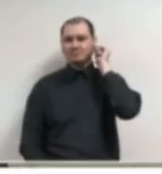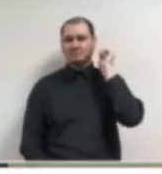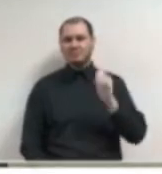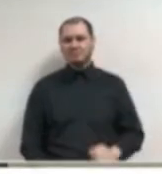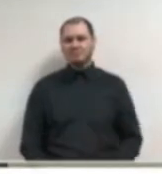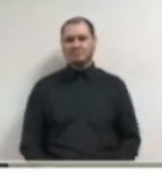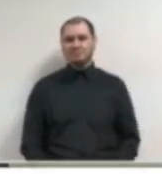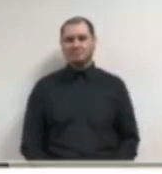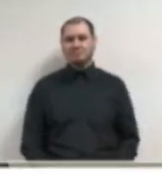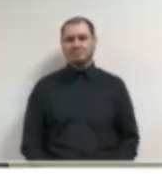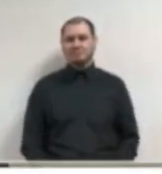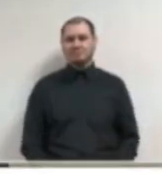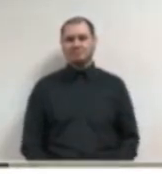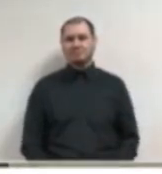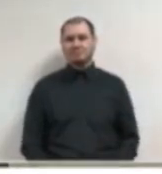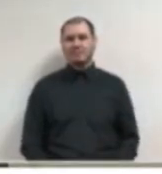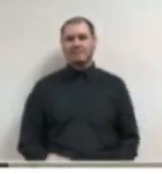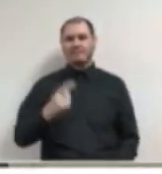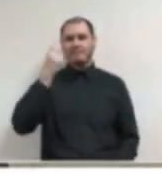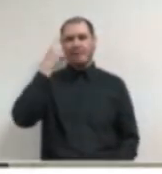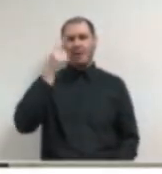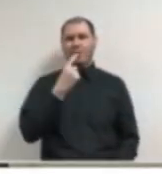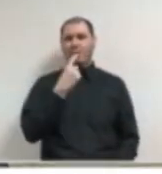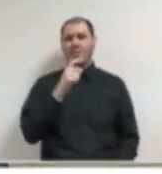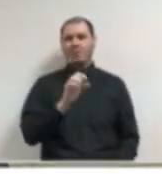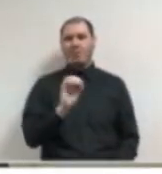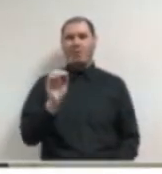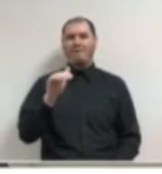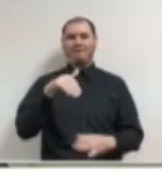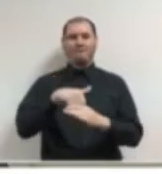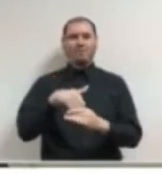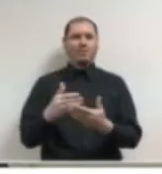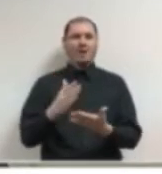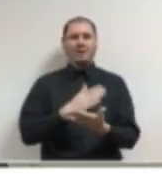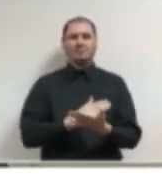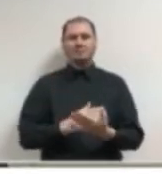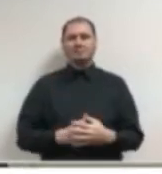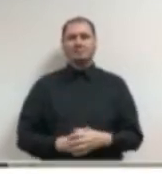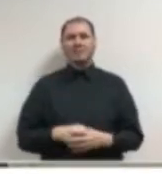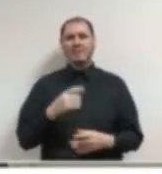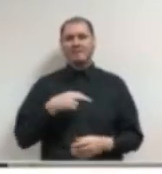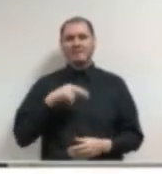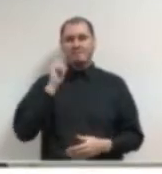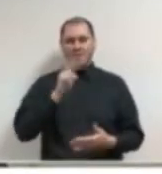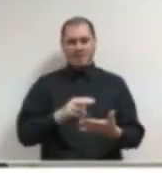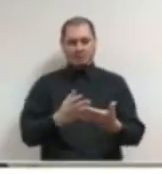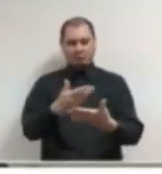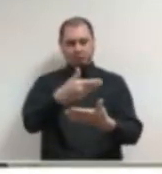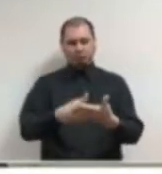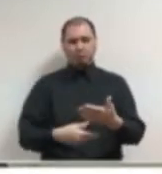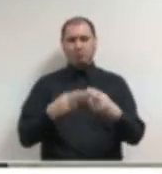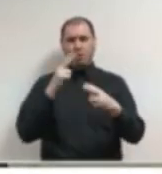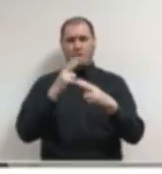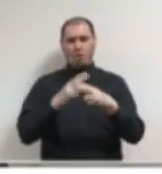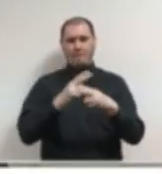que existen en la dependencia de sus cargos para preopinión o voto pendiente de ser resuelto. En dicho informe deberán identificar las carátulas de los casos y la fecha del llamado de